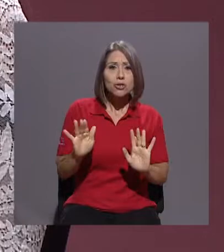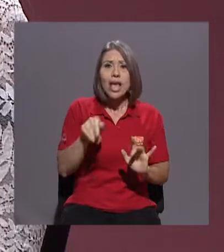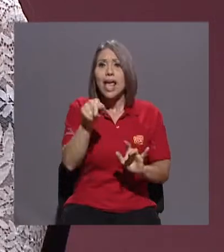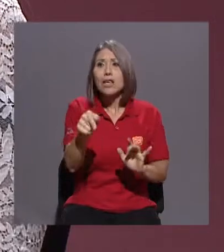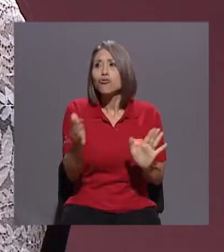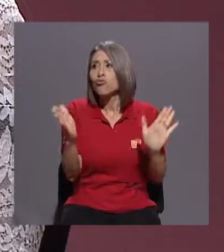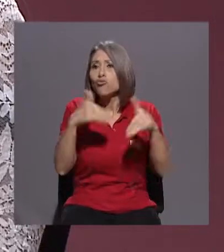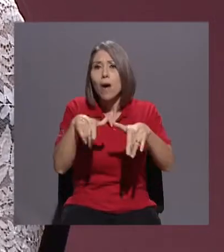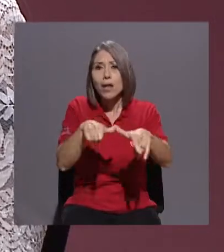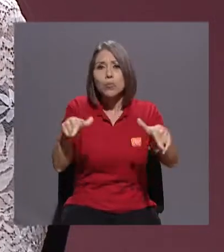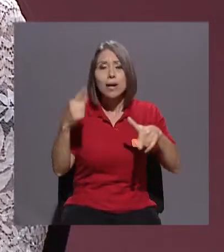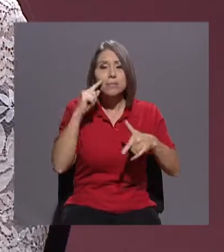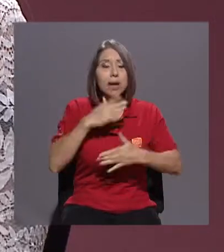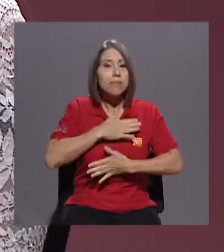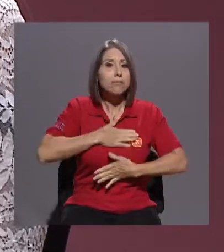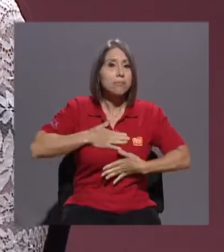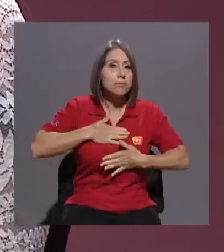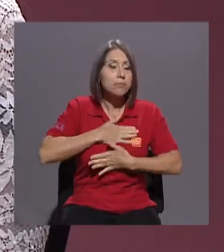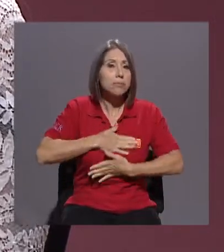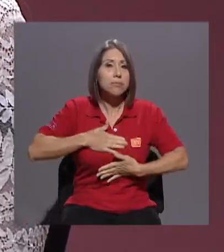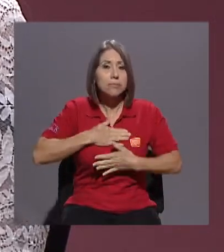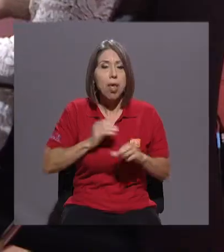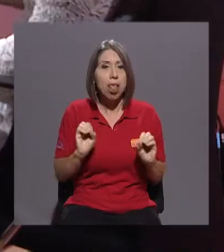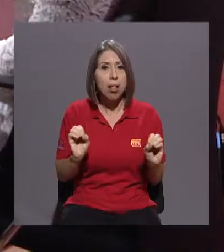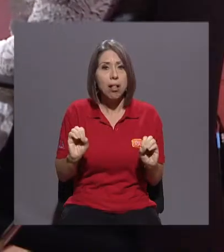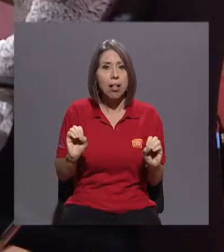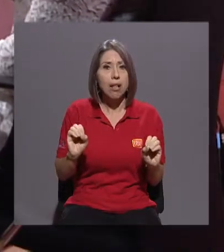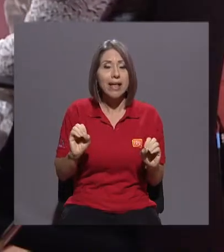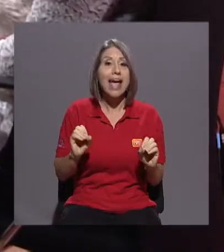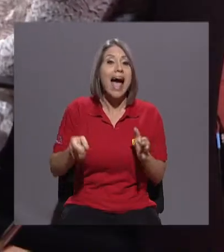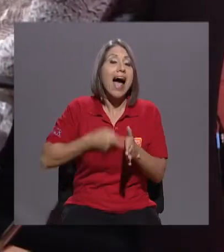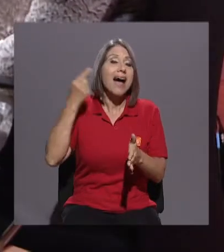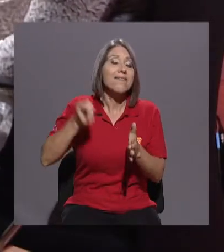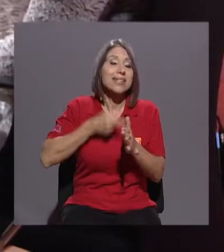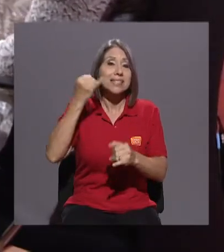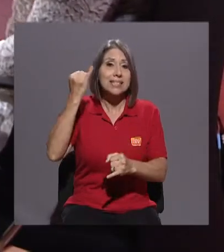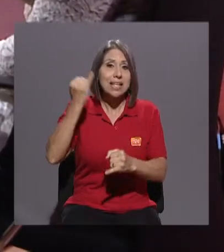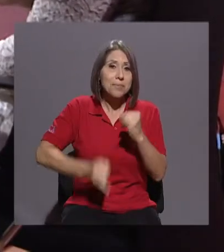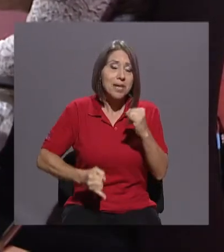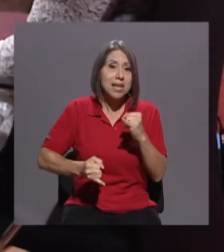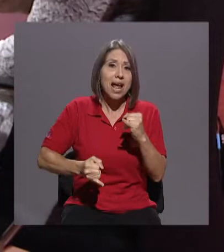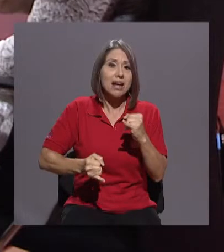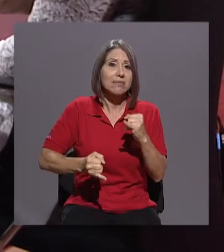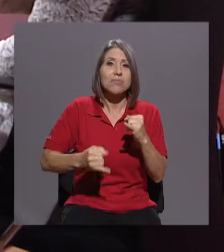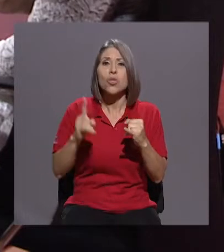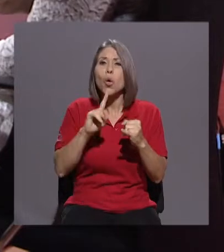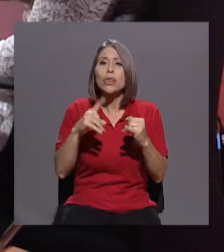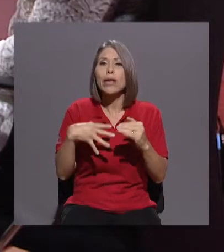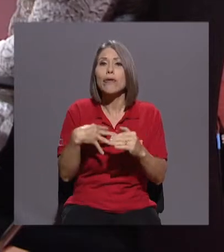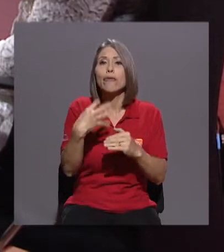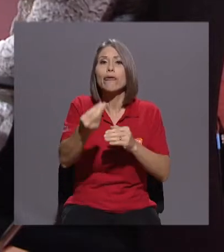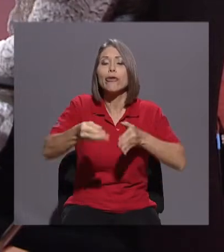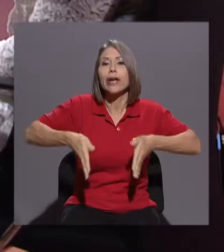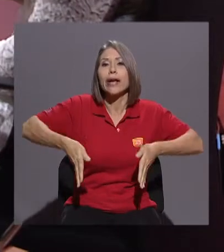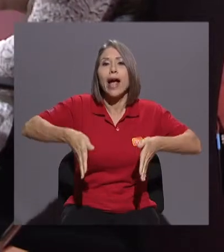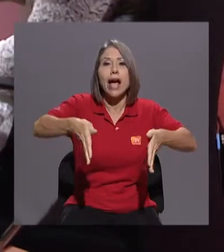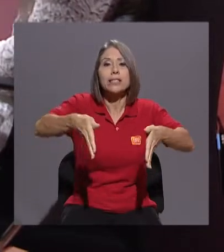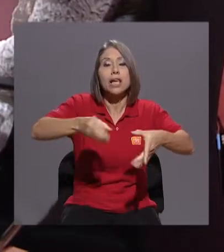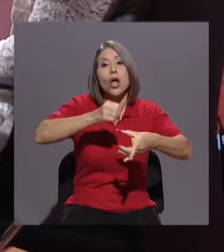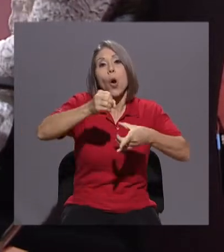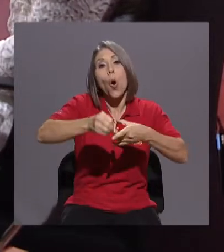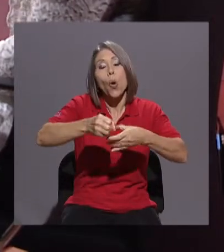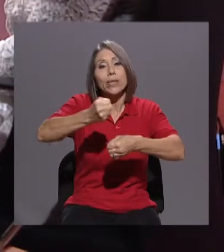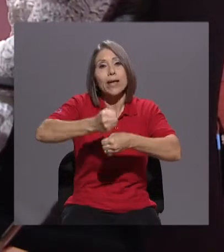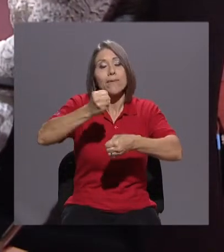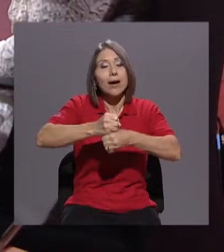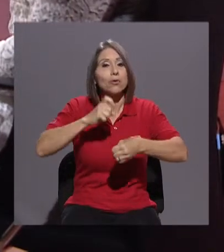No tienen espacios Recreativos tampoco Y terminan A veces en condición De calle O incluso